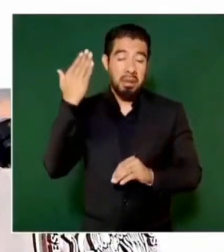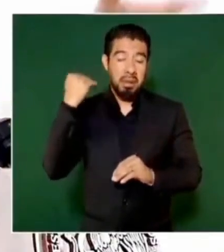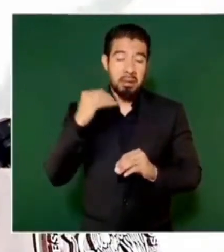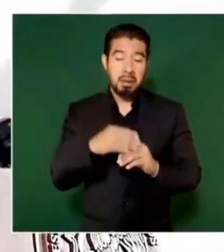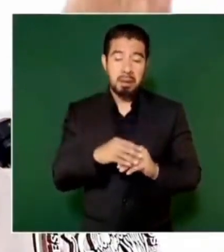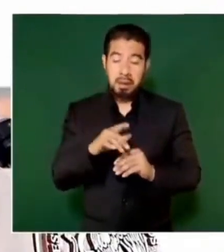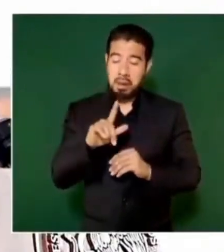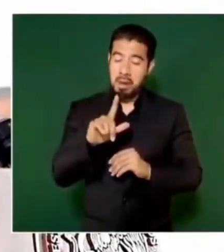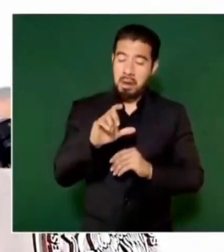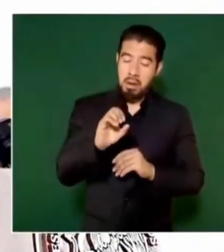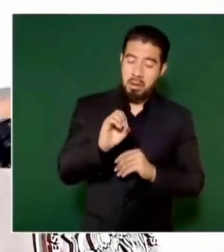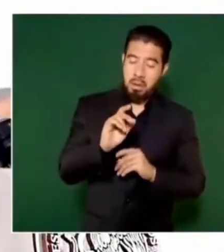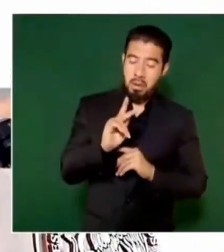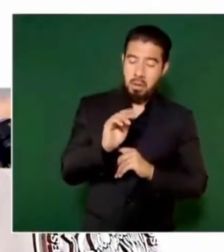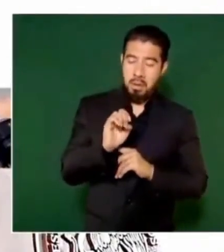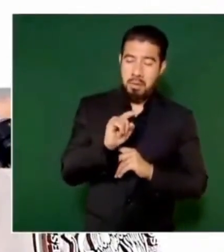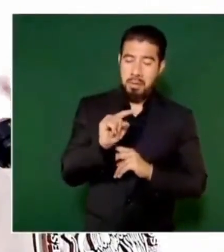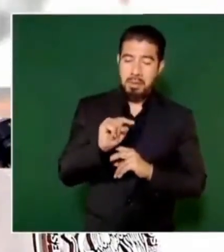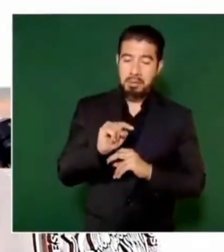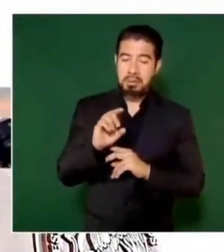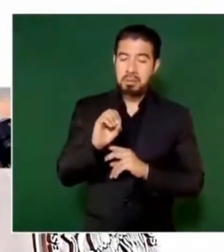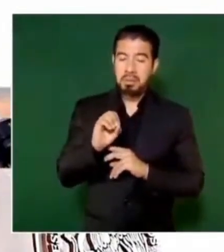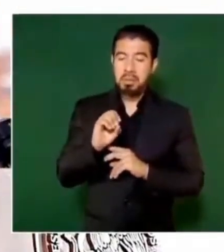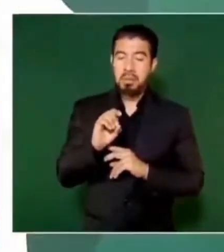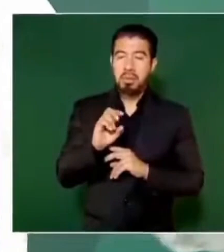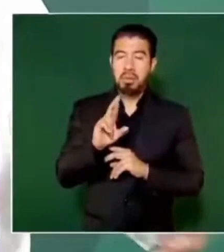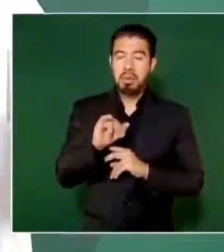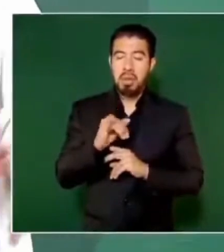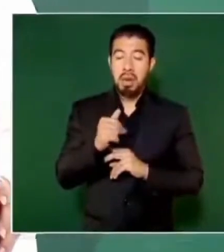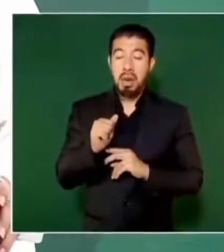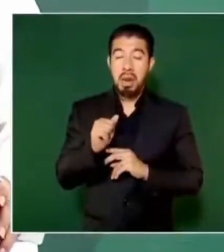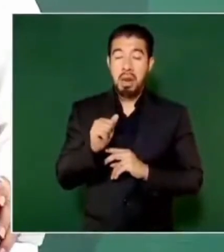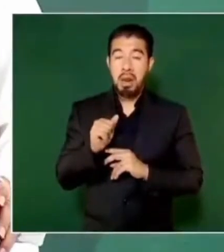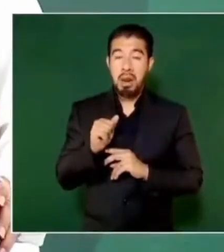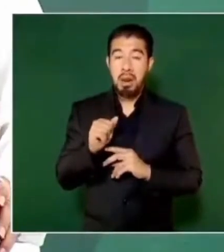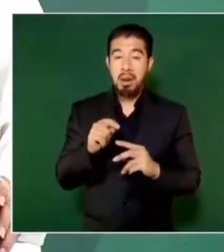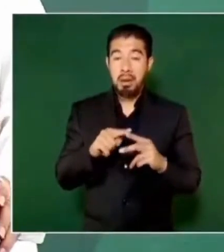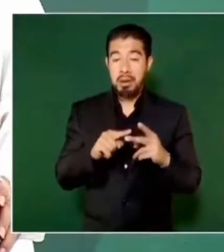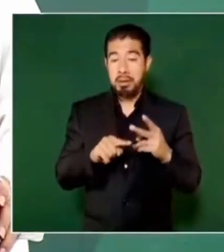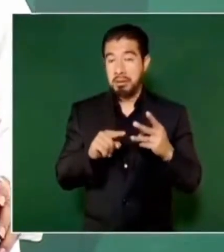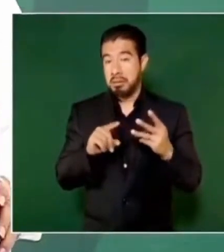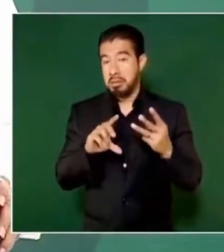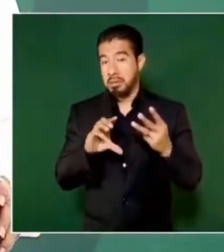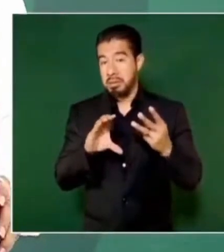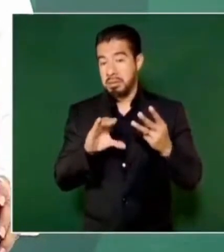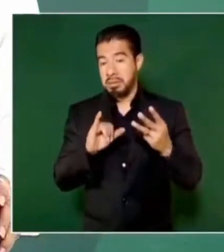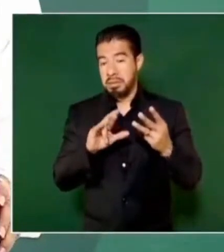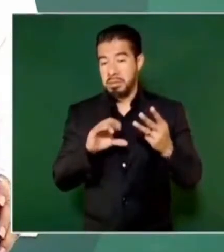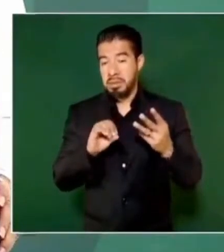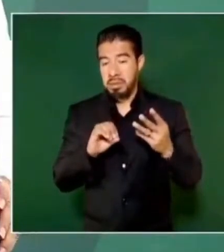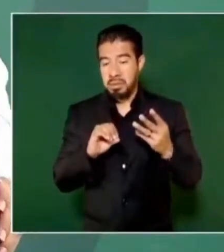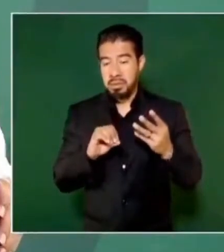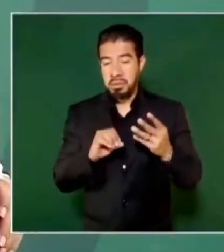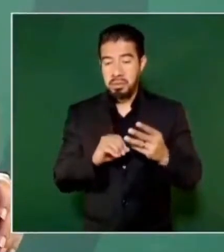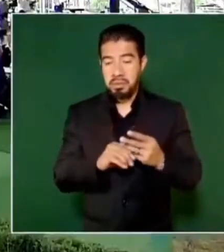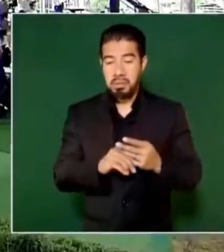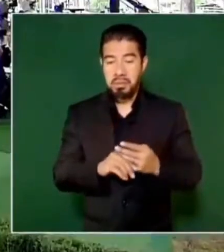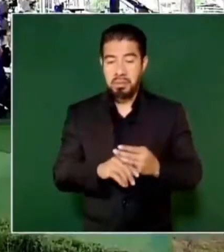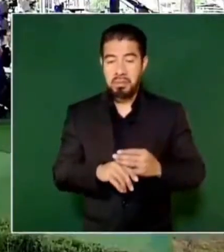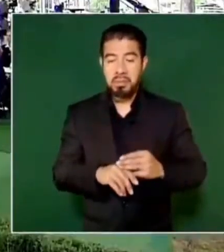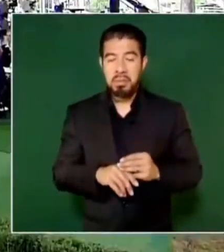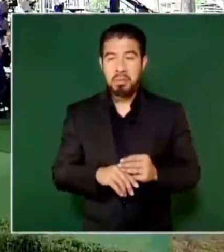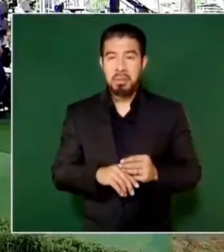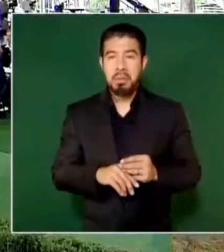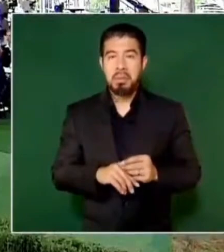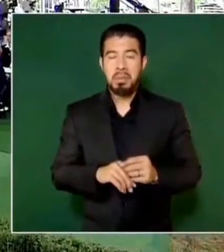López Dóriga, Ciro ahora. Es capaz que si